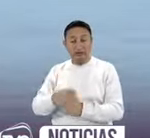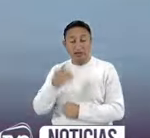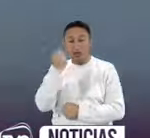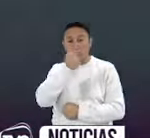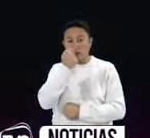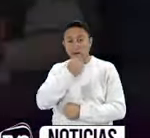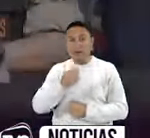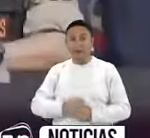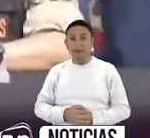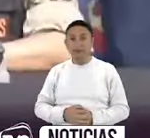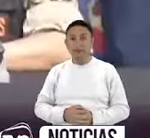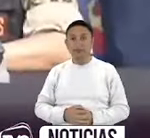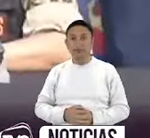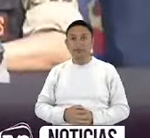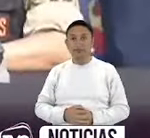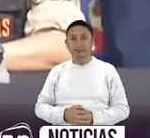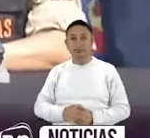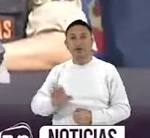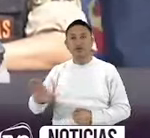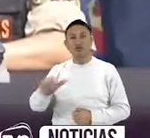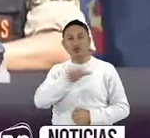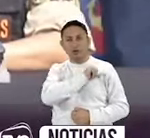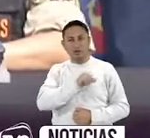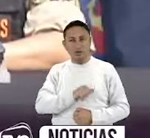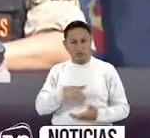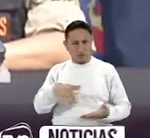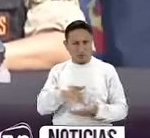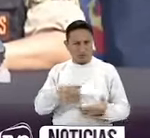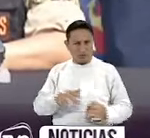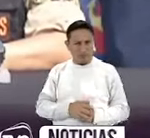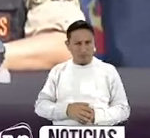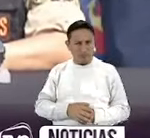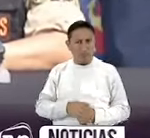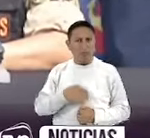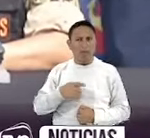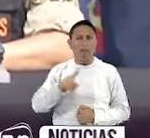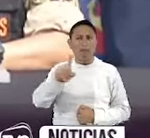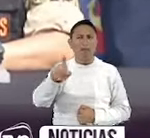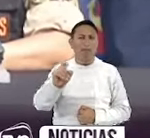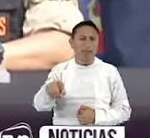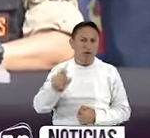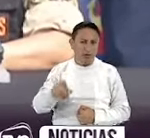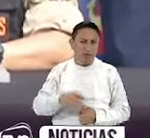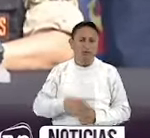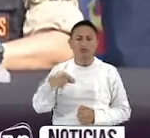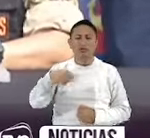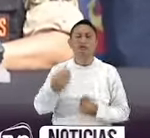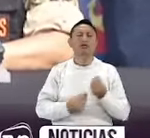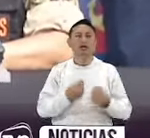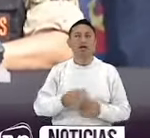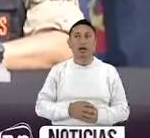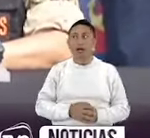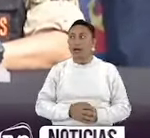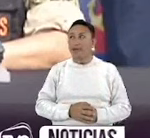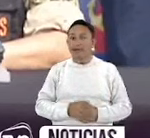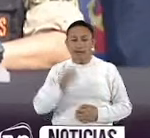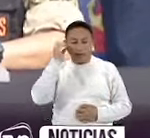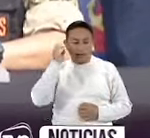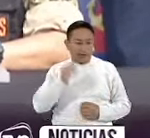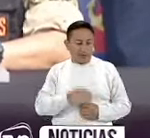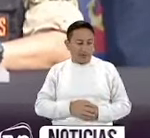Qué actitud sospechosa al no saber qué decir por su presencia en el lugar. Y luego de una